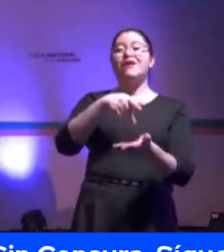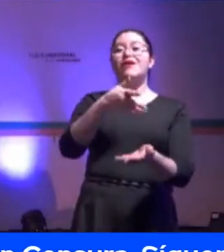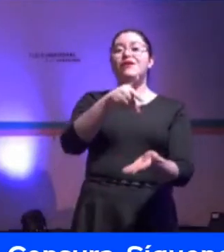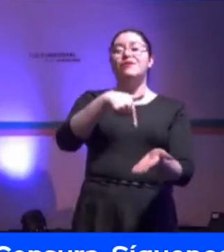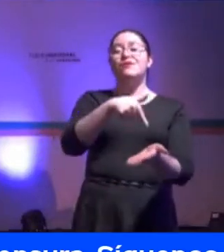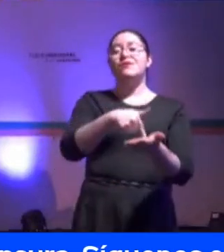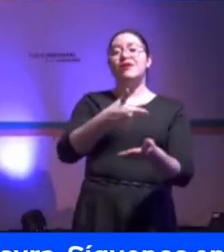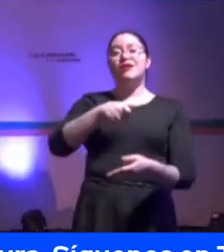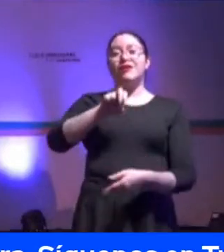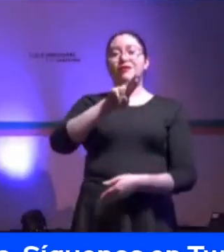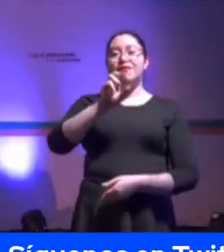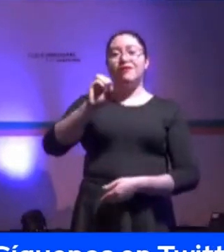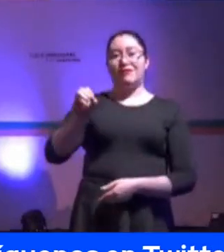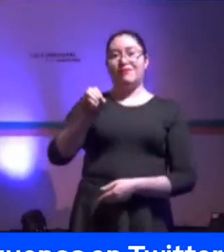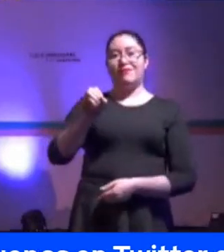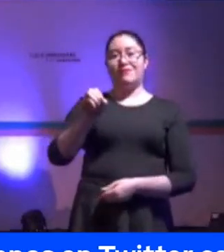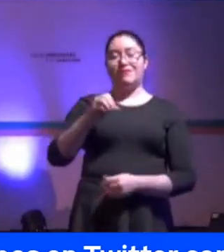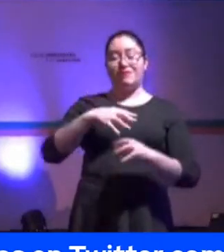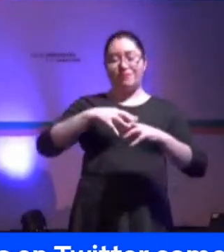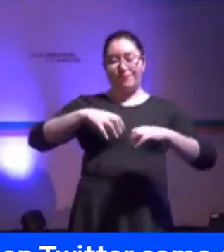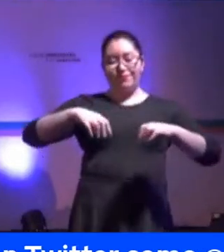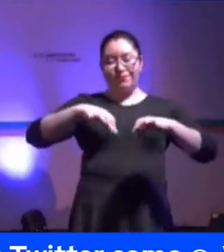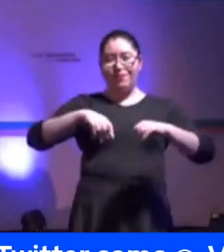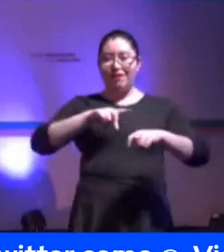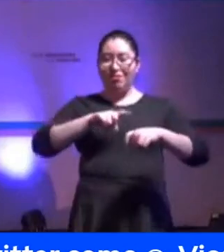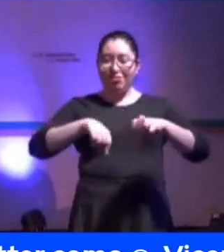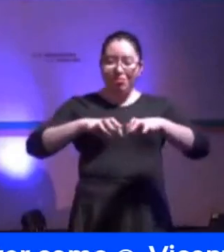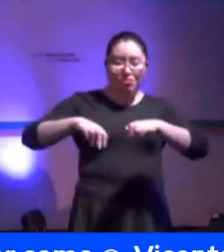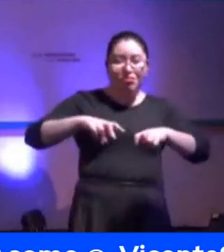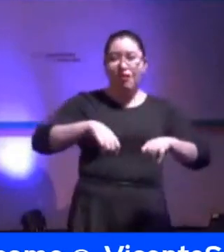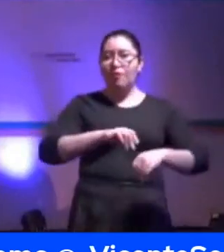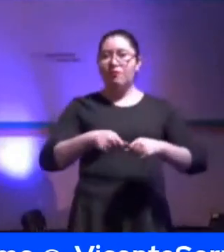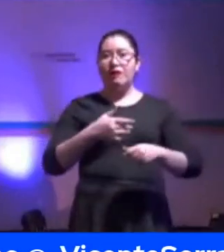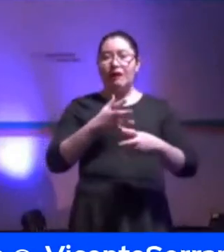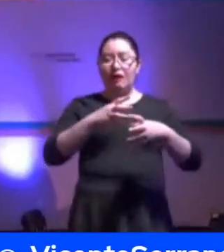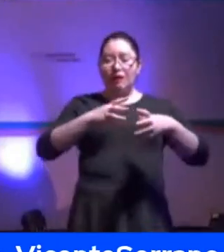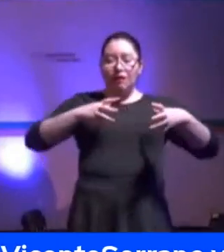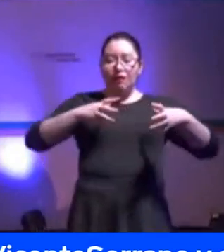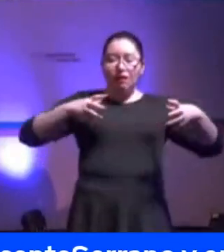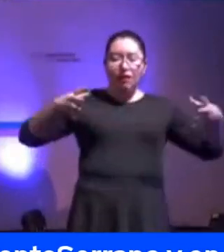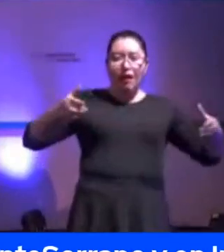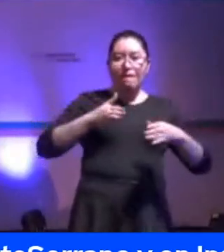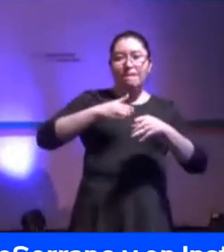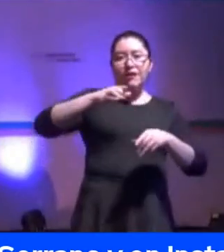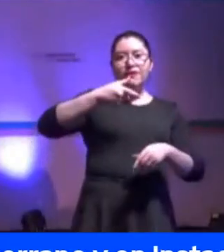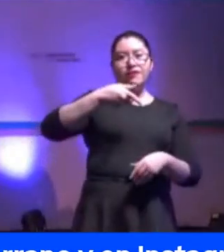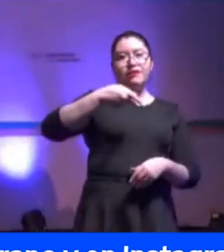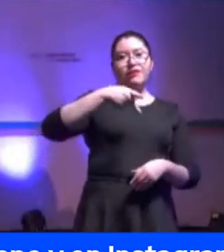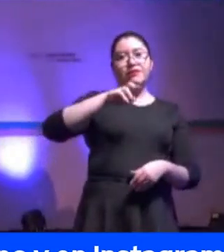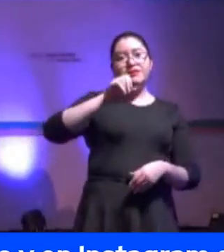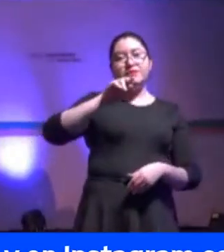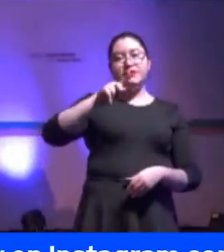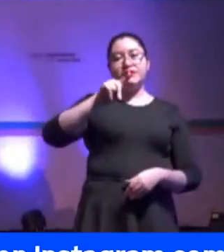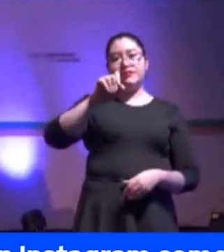y van a desenterrar Ixcabal, que es 3 veces más grande que Chichen Itzá.